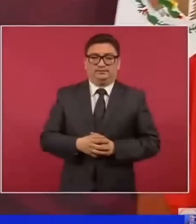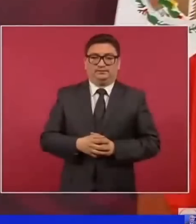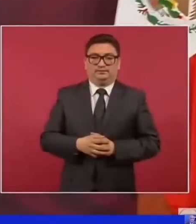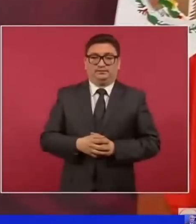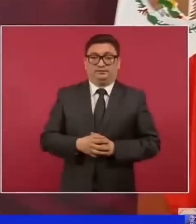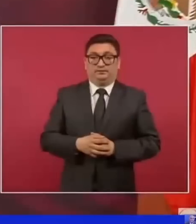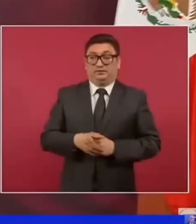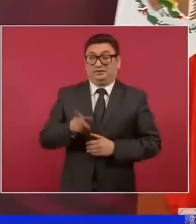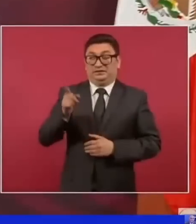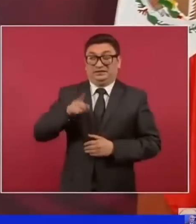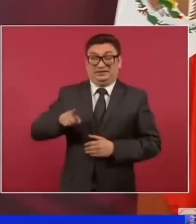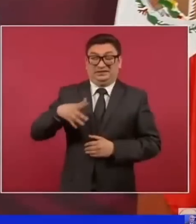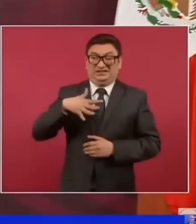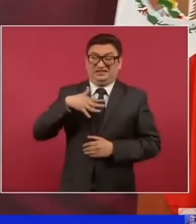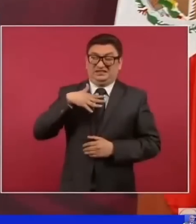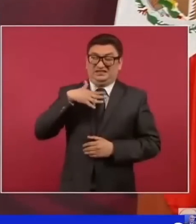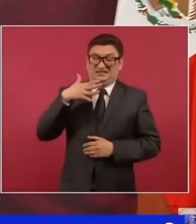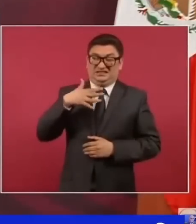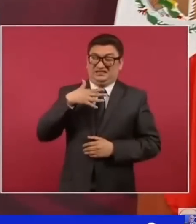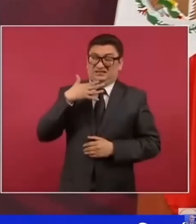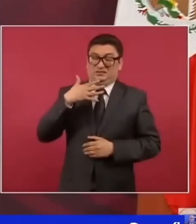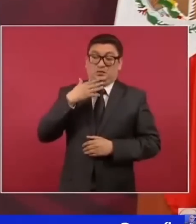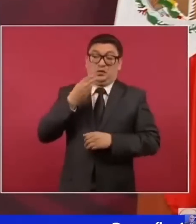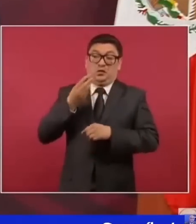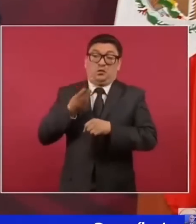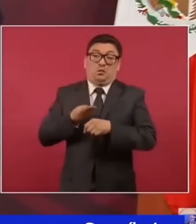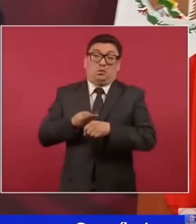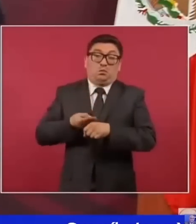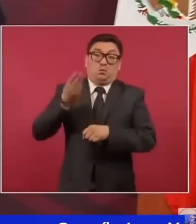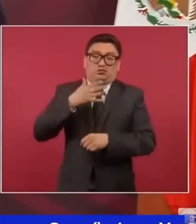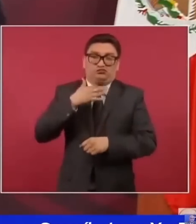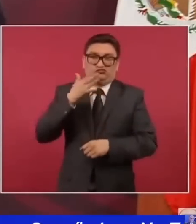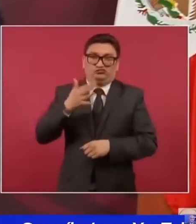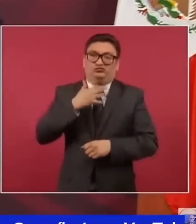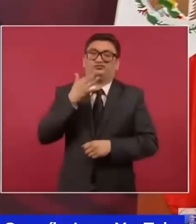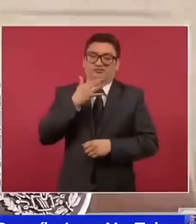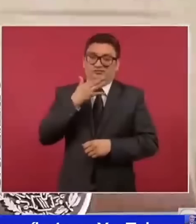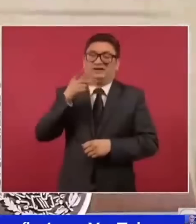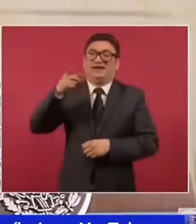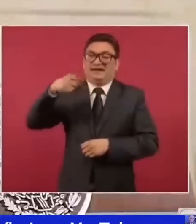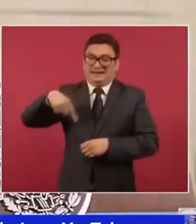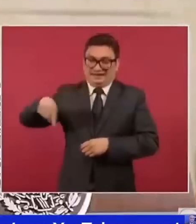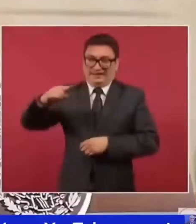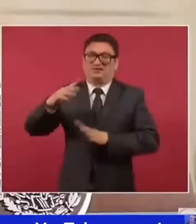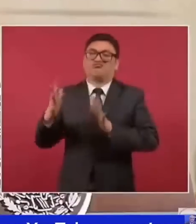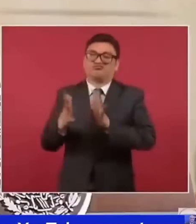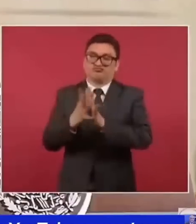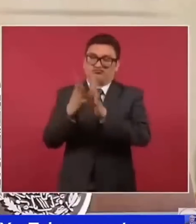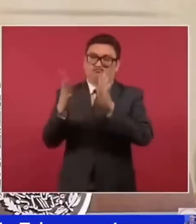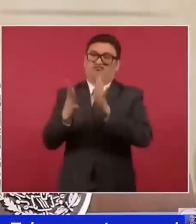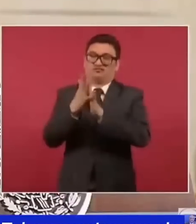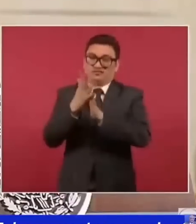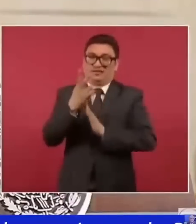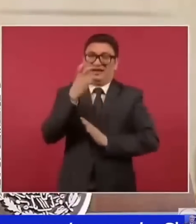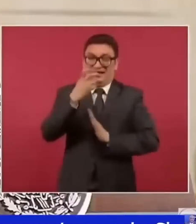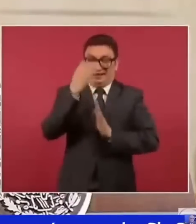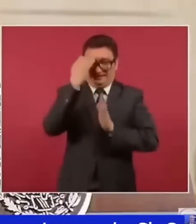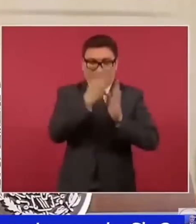muy corruptos y que participaron en todo este